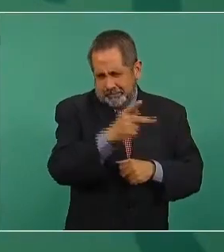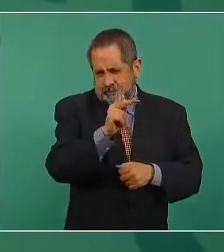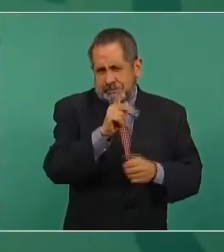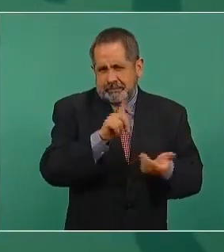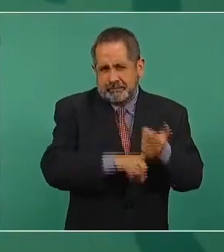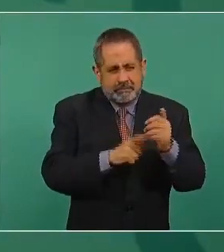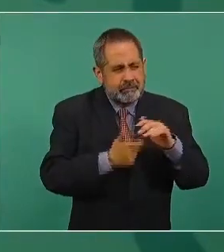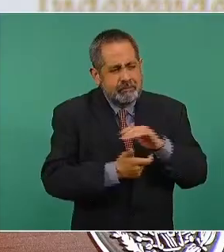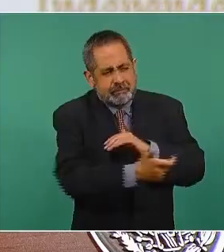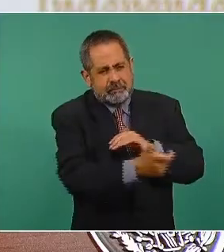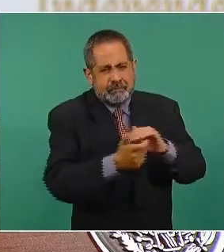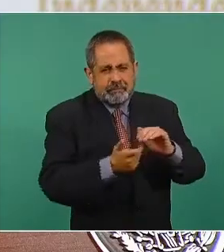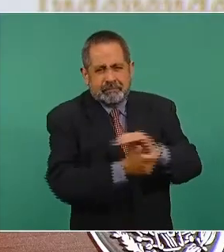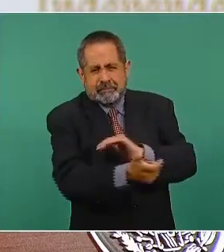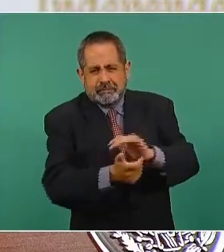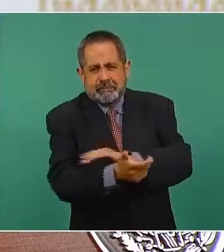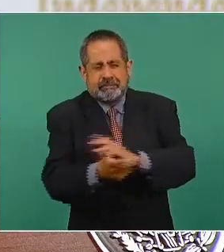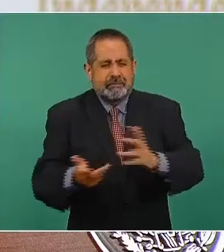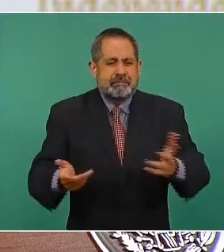al maíz.